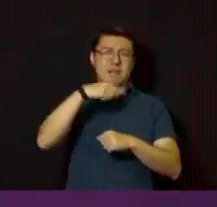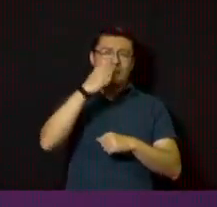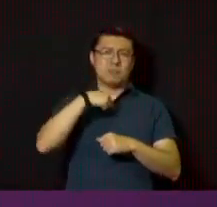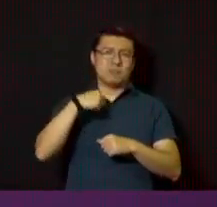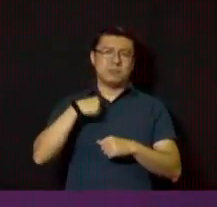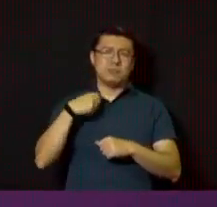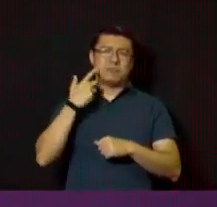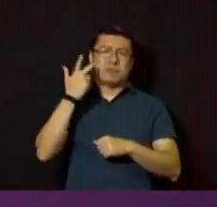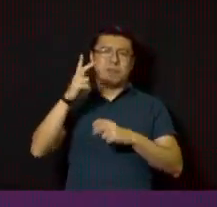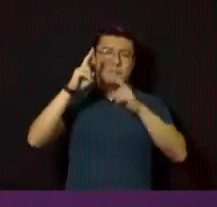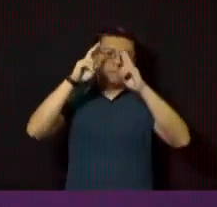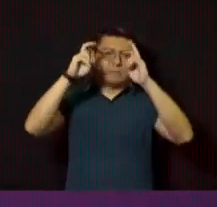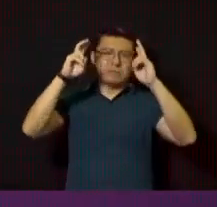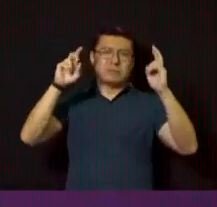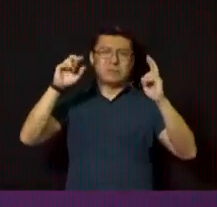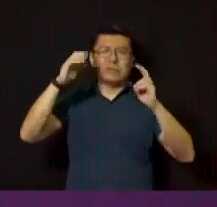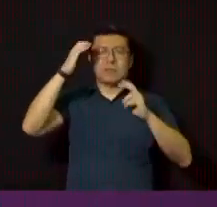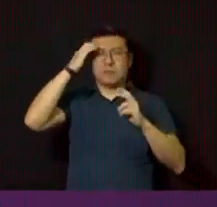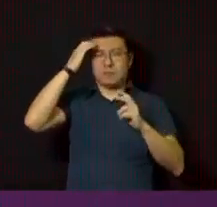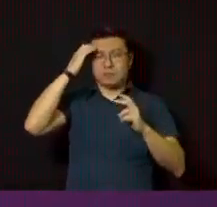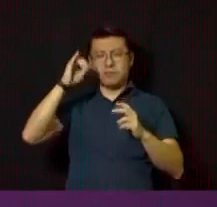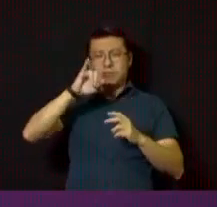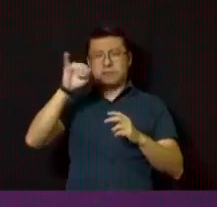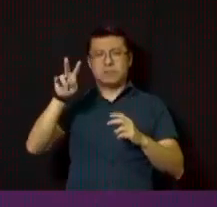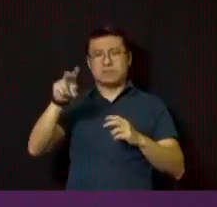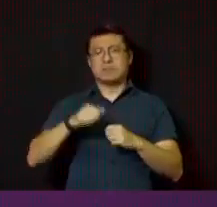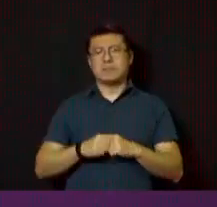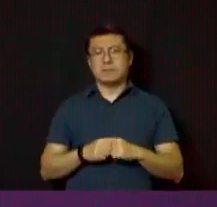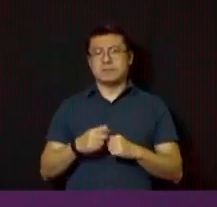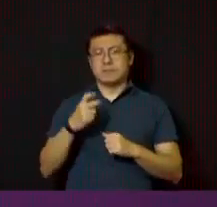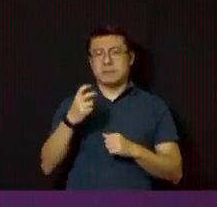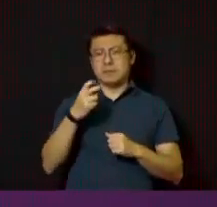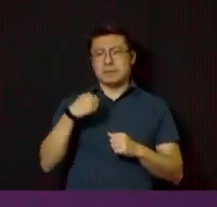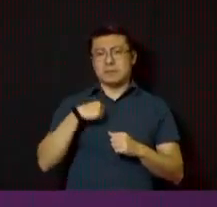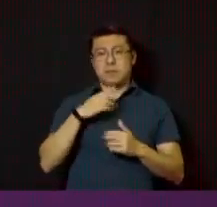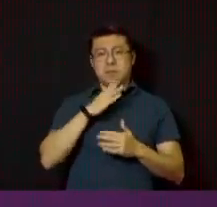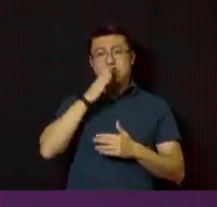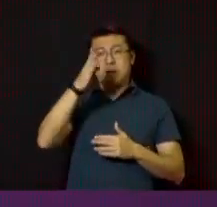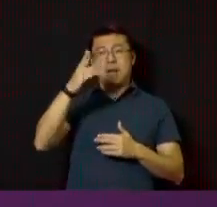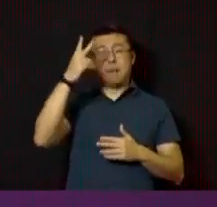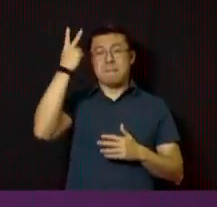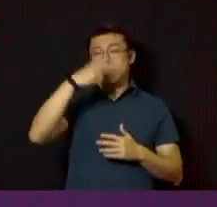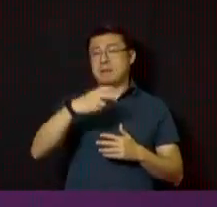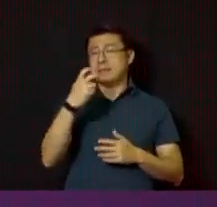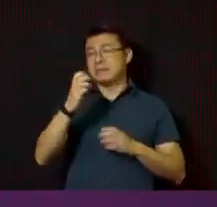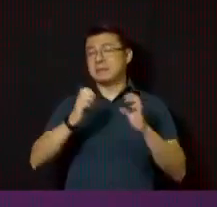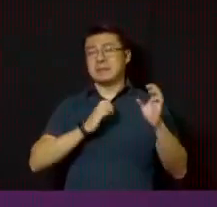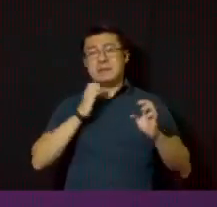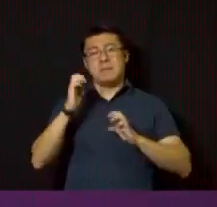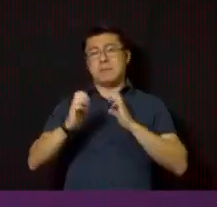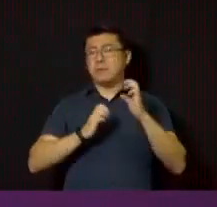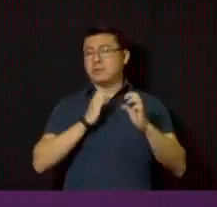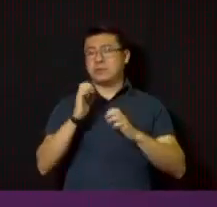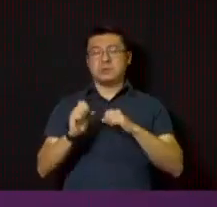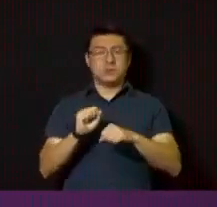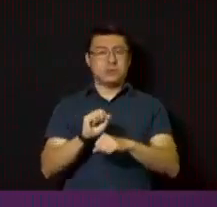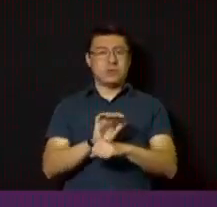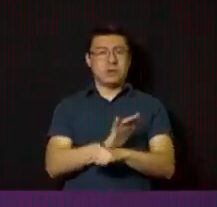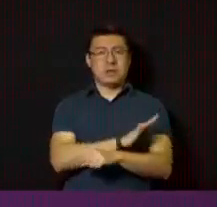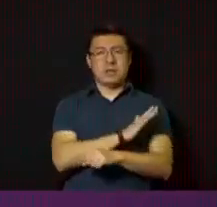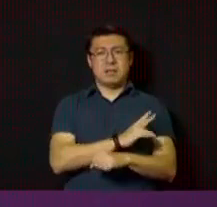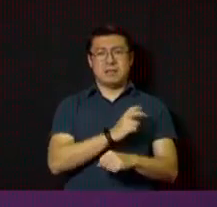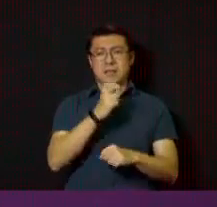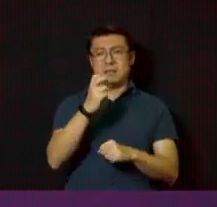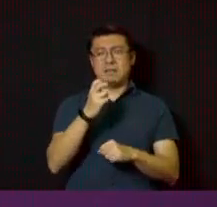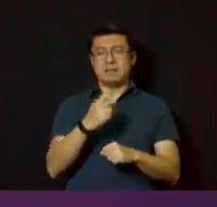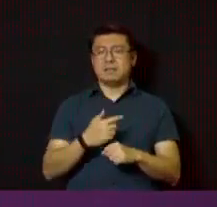conocerlo. Y bueno, llegar a México, por eso para mí fue muy emocionante, entrar